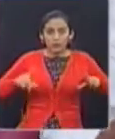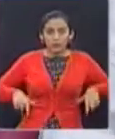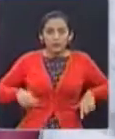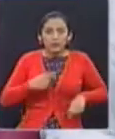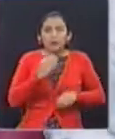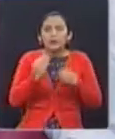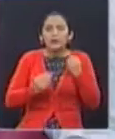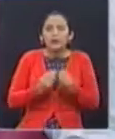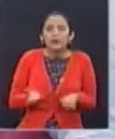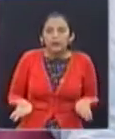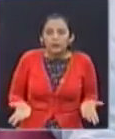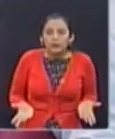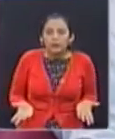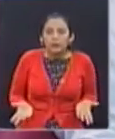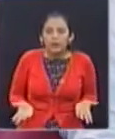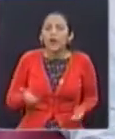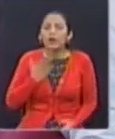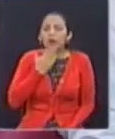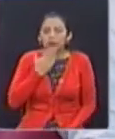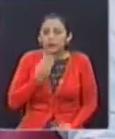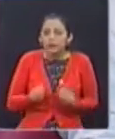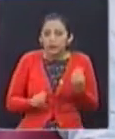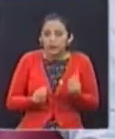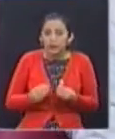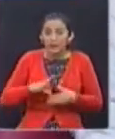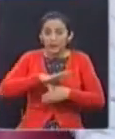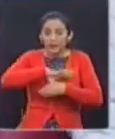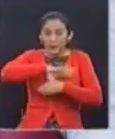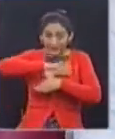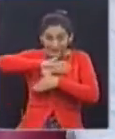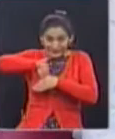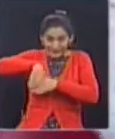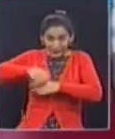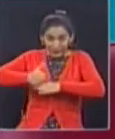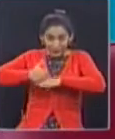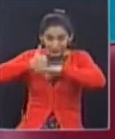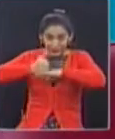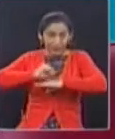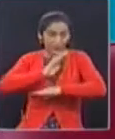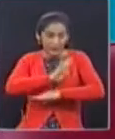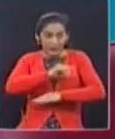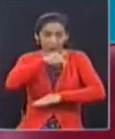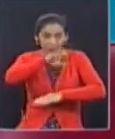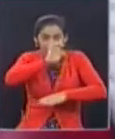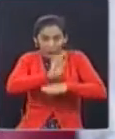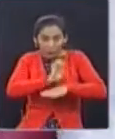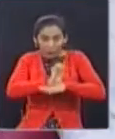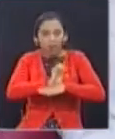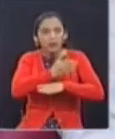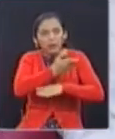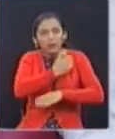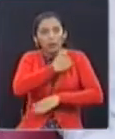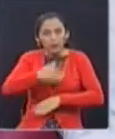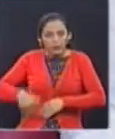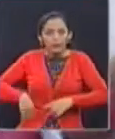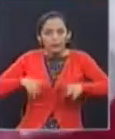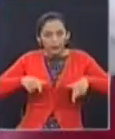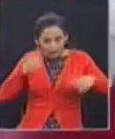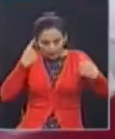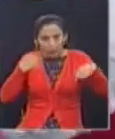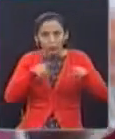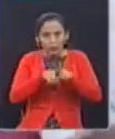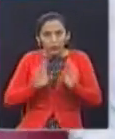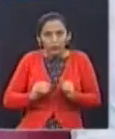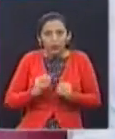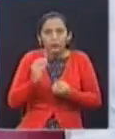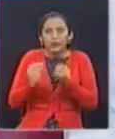es posible que la canciller del señor Moreno, que supuestamente debe representar el pensamiento de Lenín Moreno, no